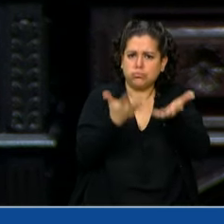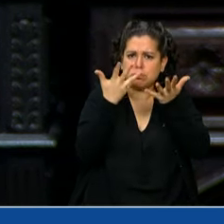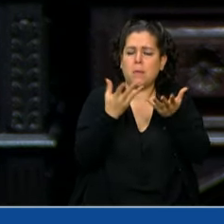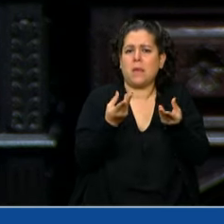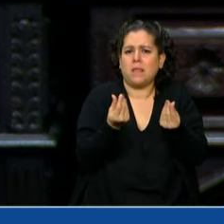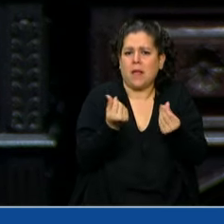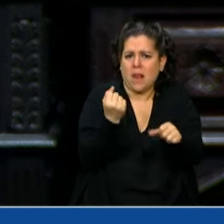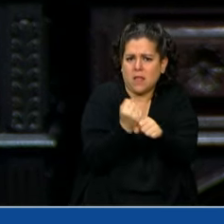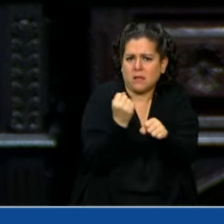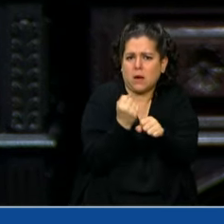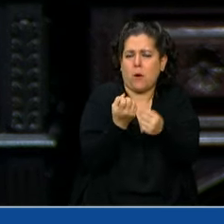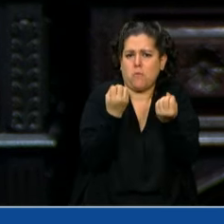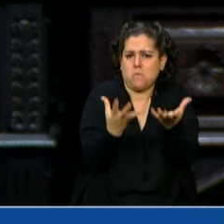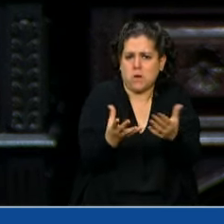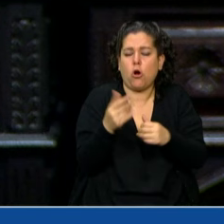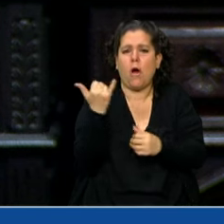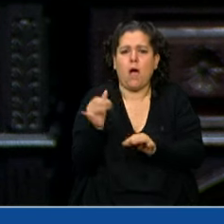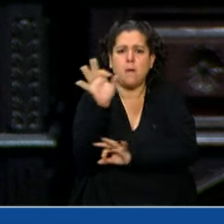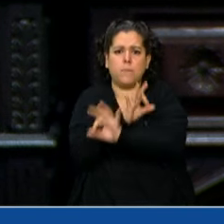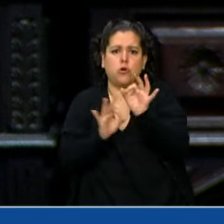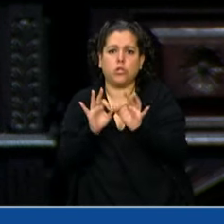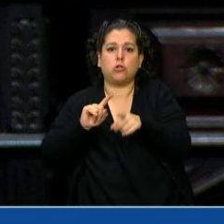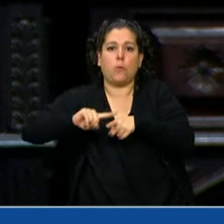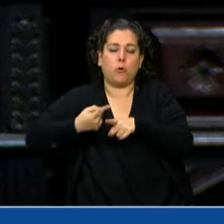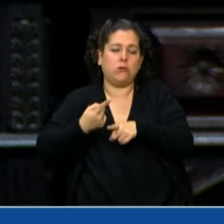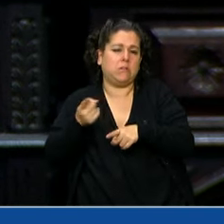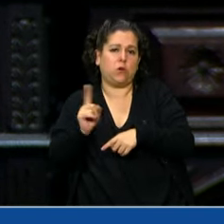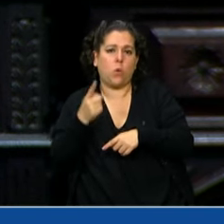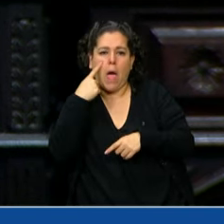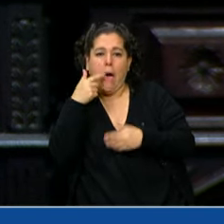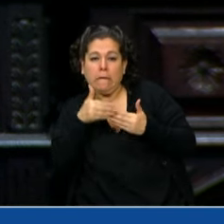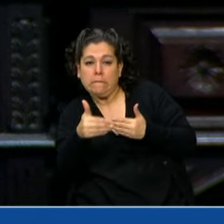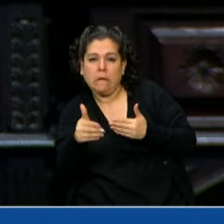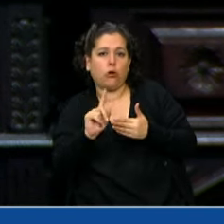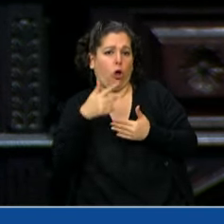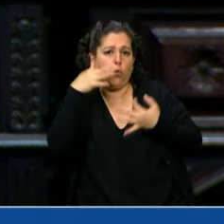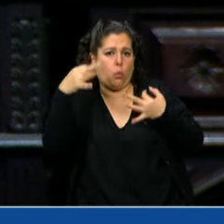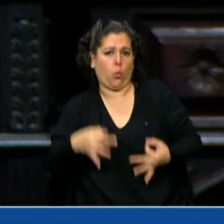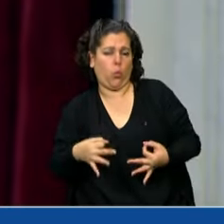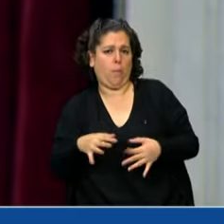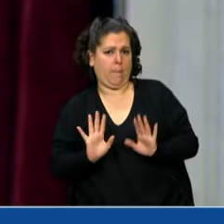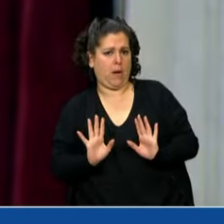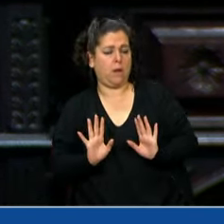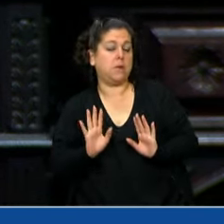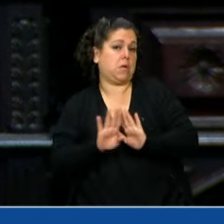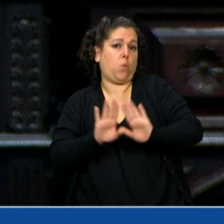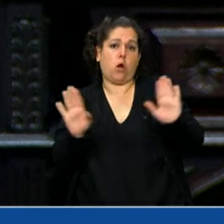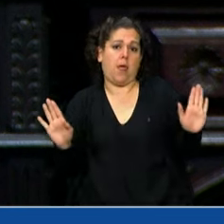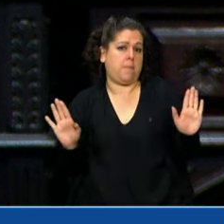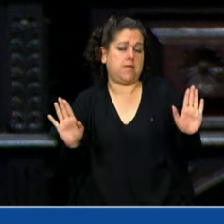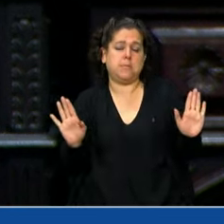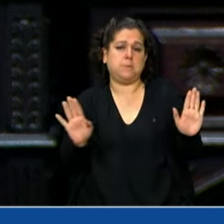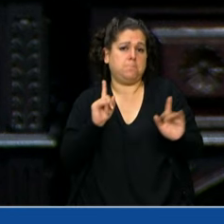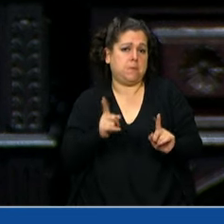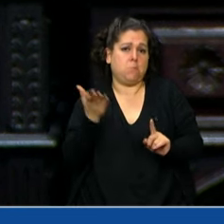calidad tenemos un proyecto político que no especula y así que nada más para como